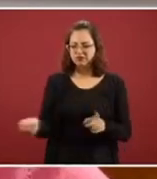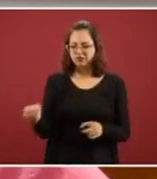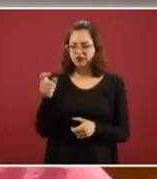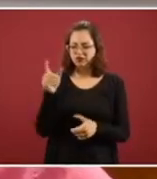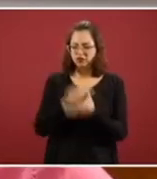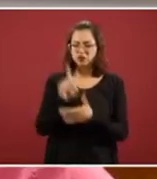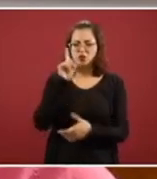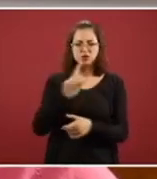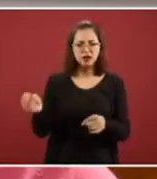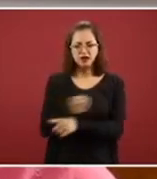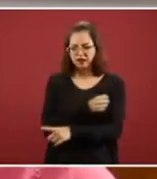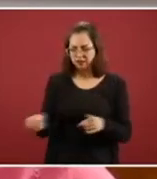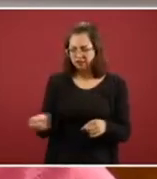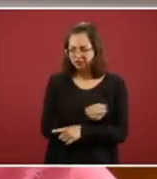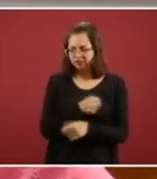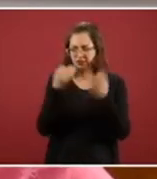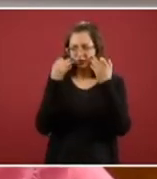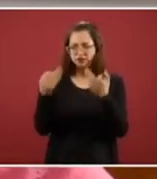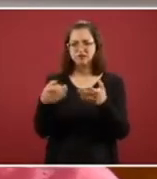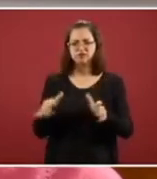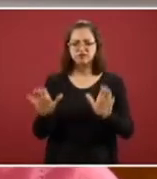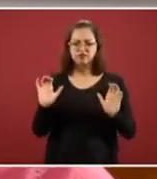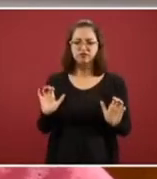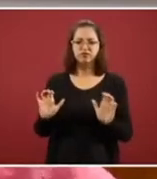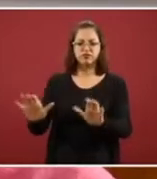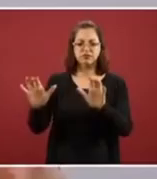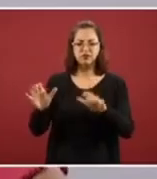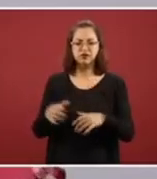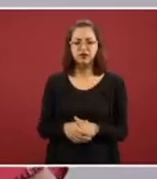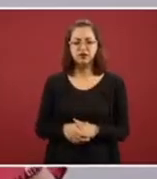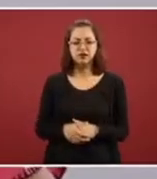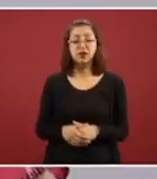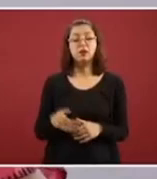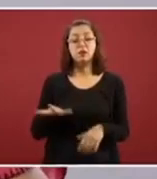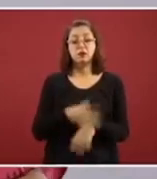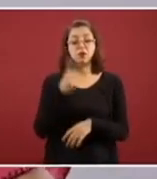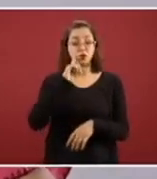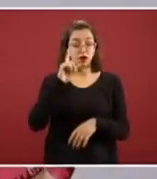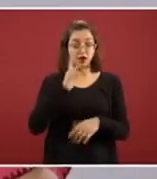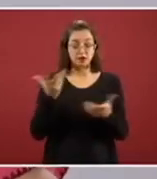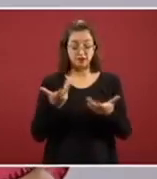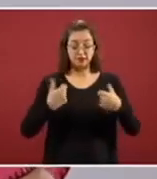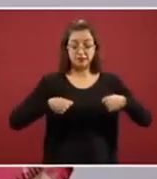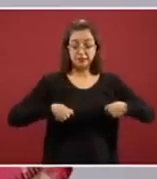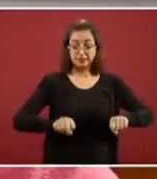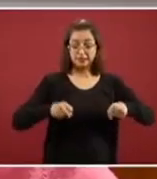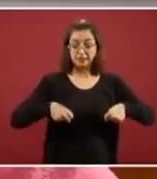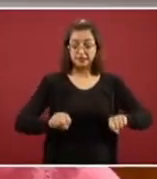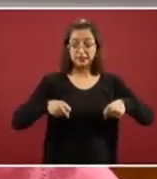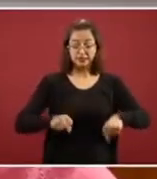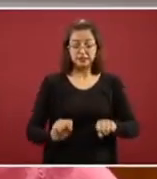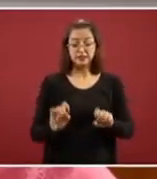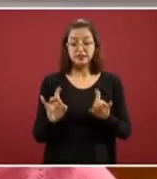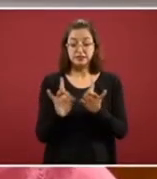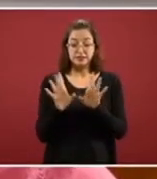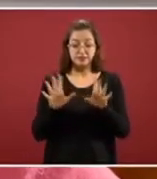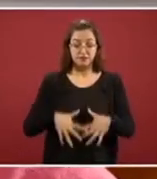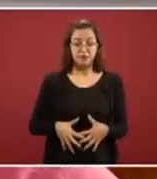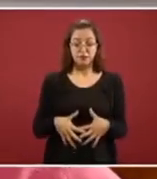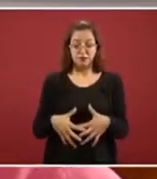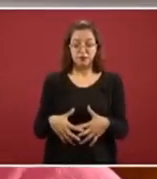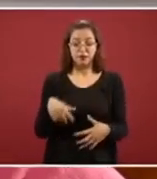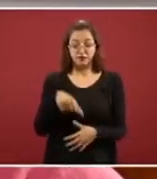pegó. Y le empujó a su mujer y estaba moliendo en molino de mano. Y ella, la señora, estaba embarazada, la golpeó y yo